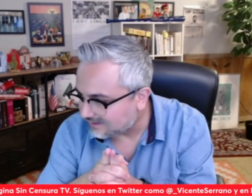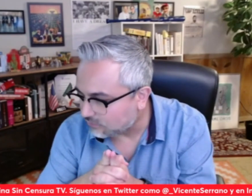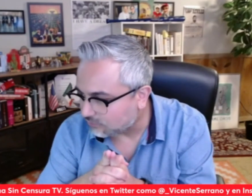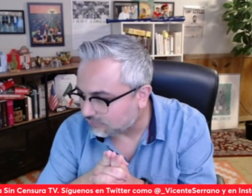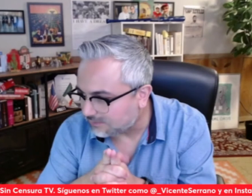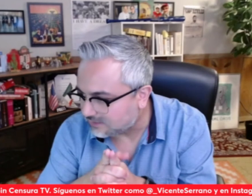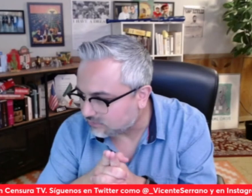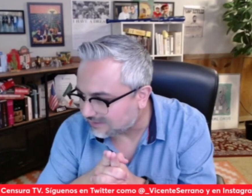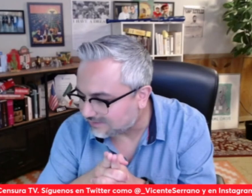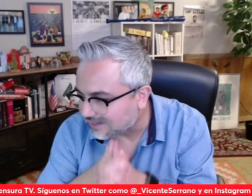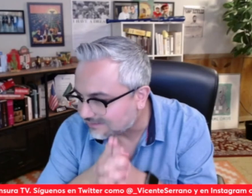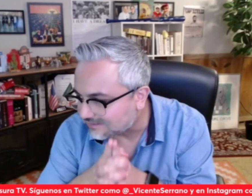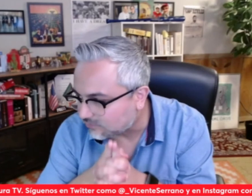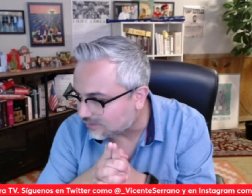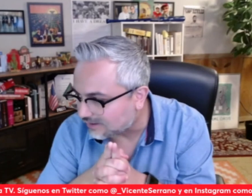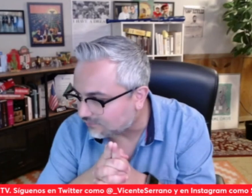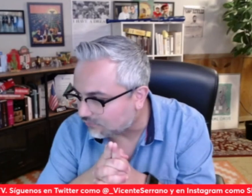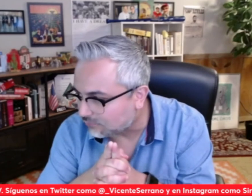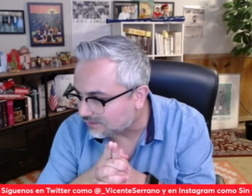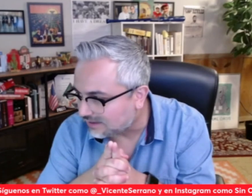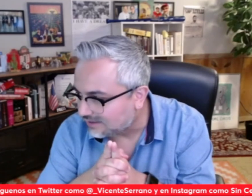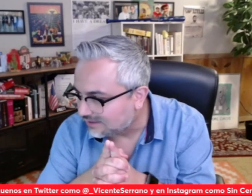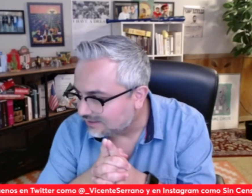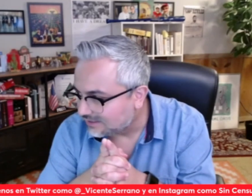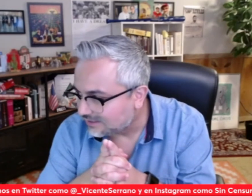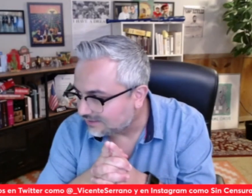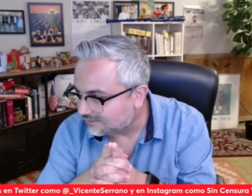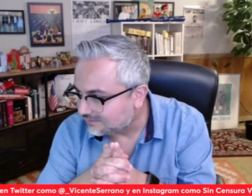este reconocimiento de que se necesita una reforma,